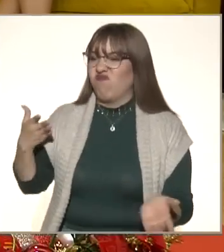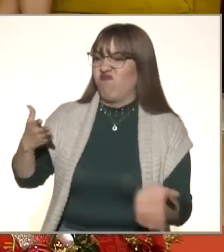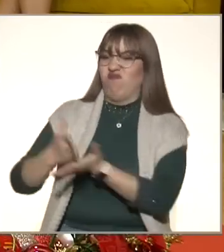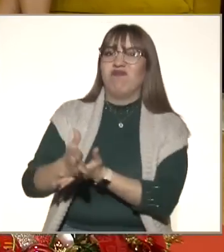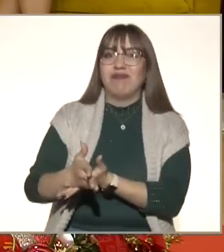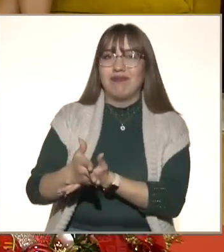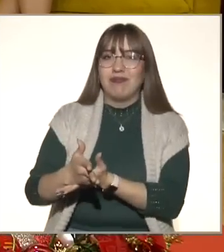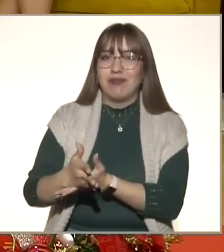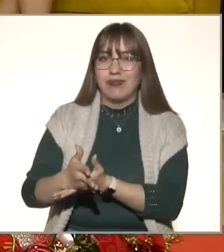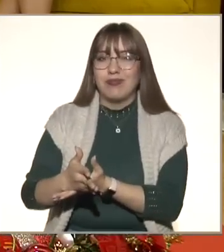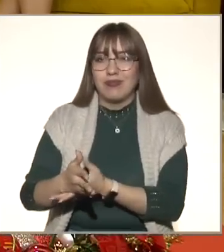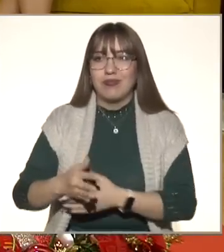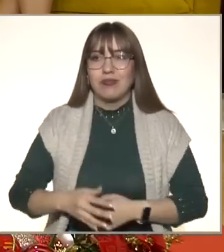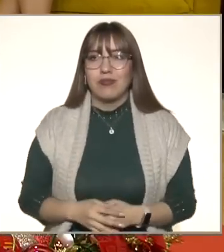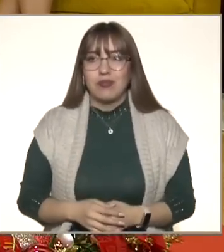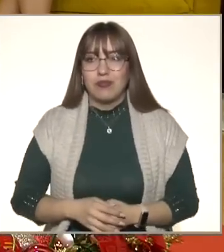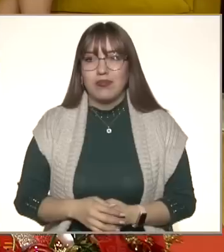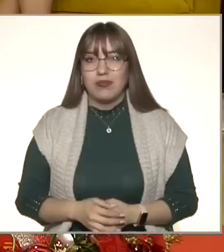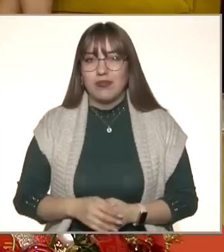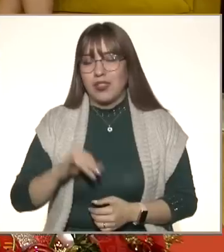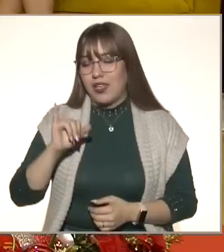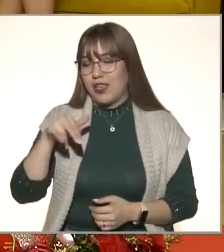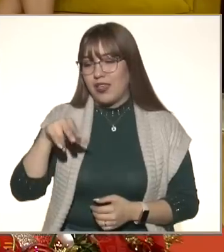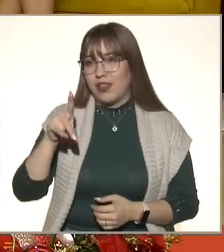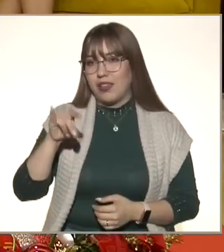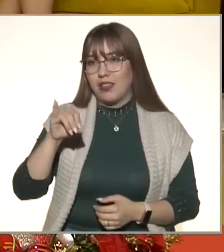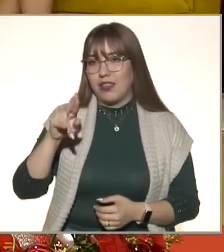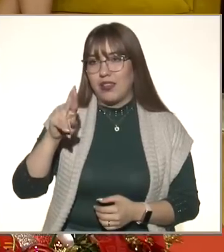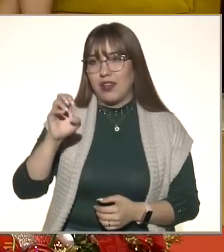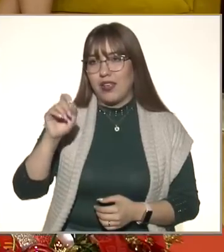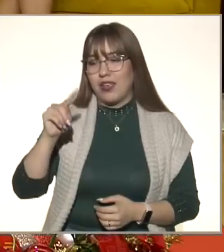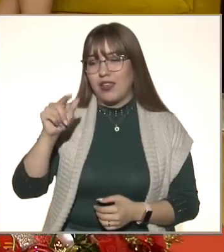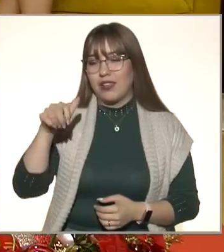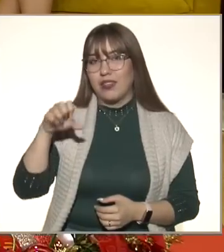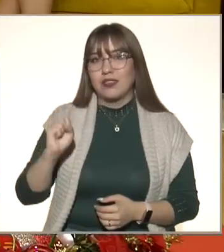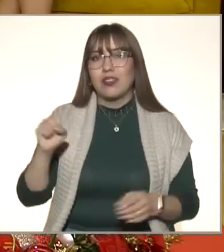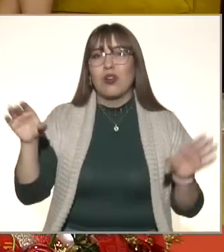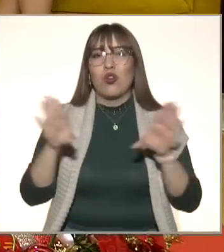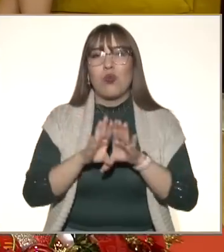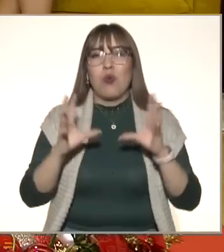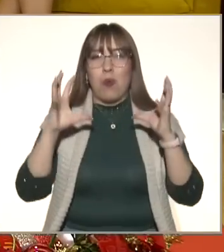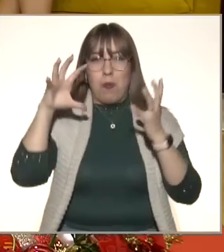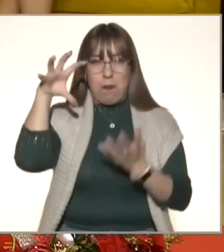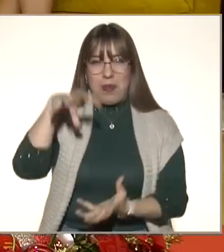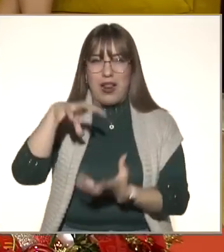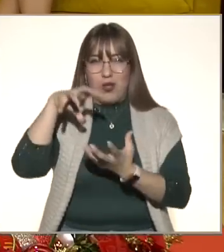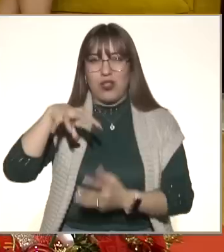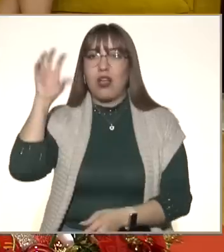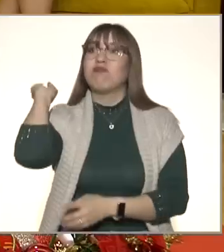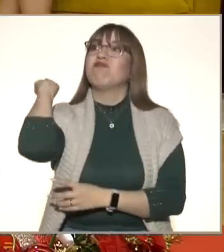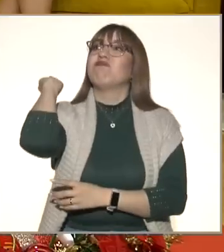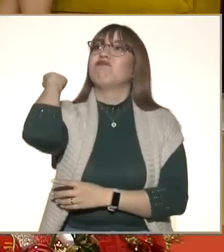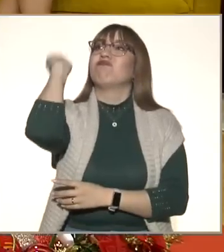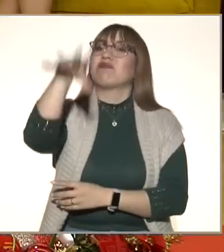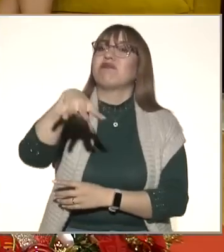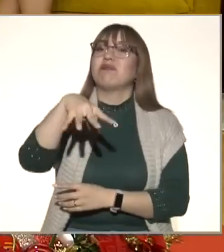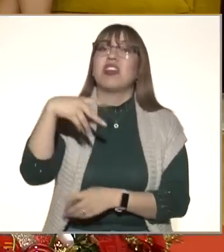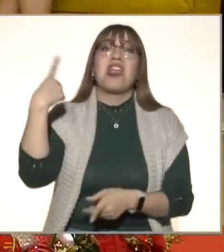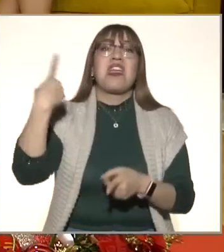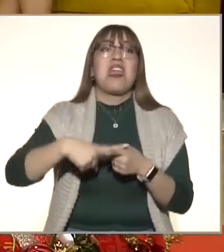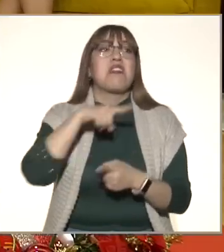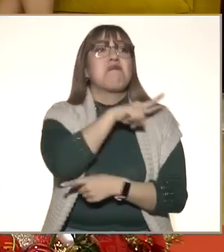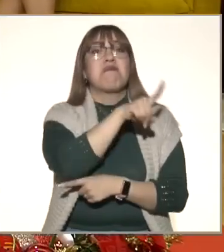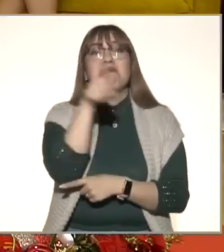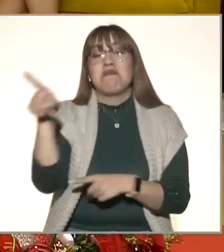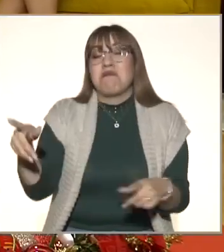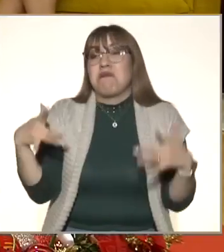indirectas. Claro. Digo que las indirectas son, ¿no? Es como agarro una pelota, la aviento y aquel que la cacha. A quien le quede el saco.